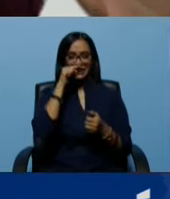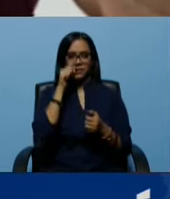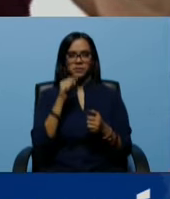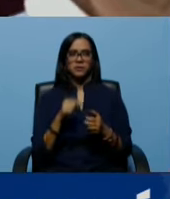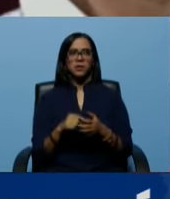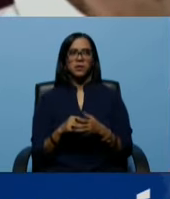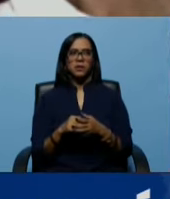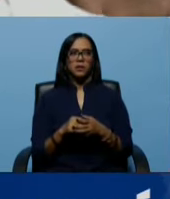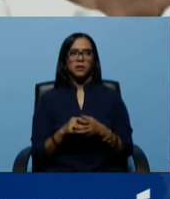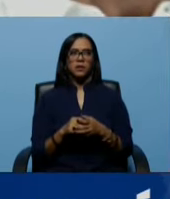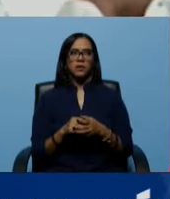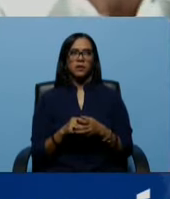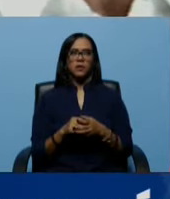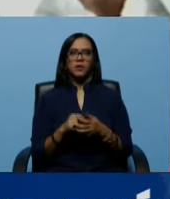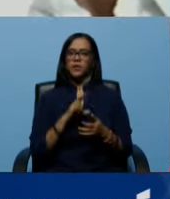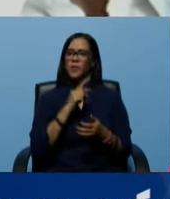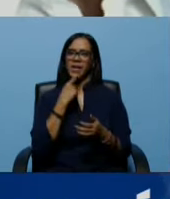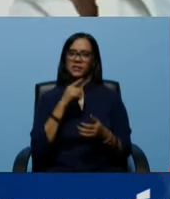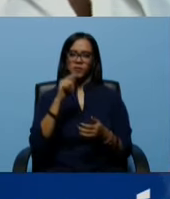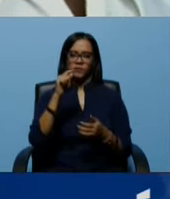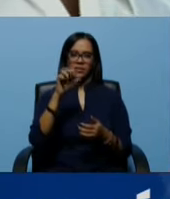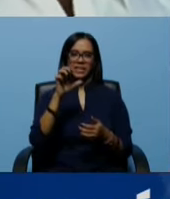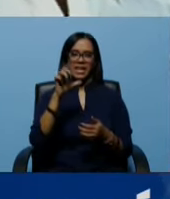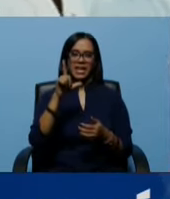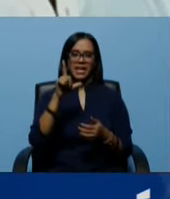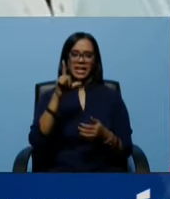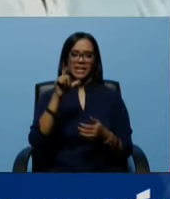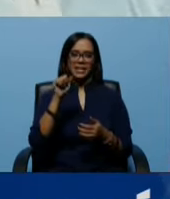No voy a decir un Tesla porque son vehículos